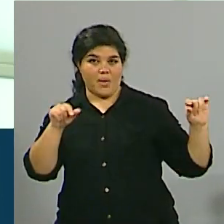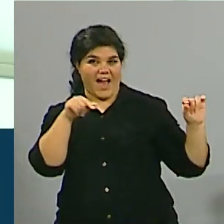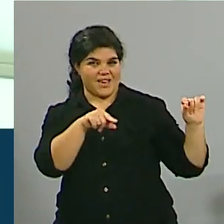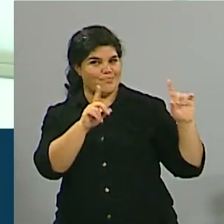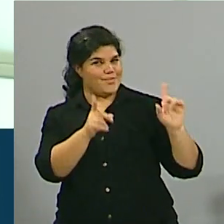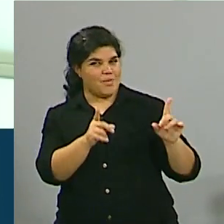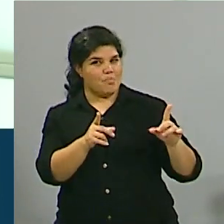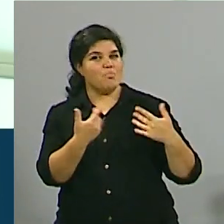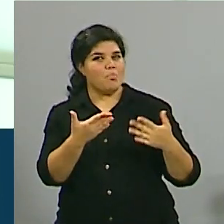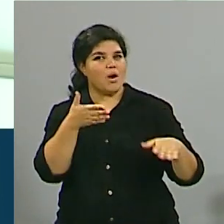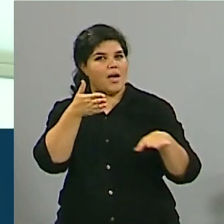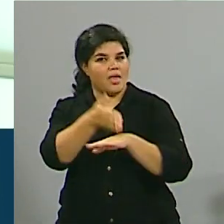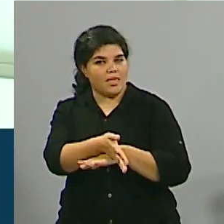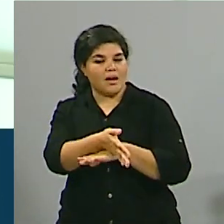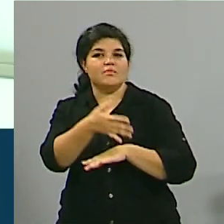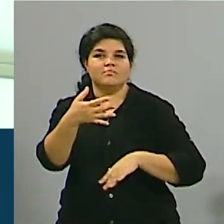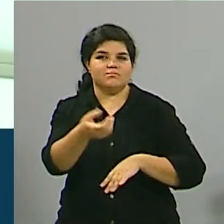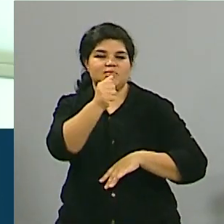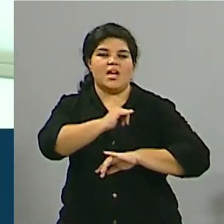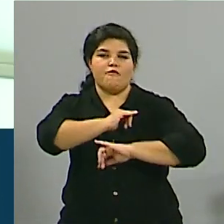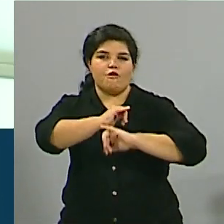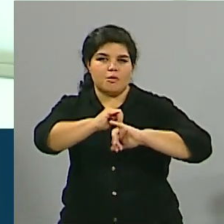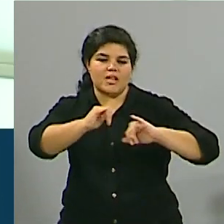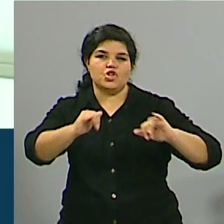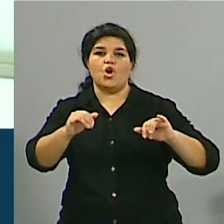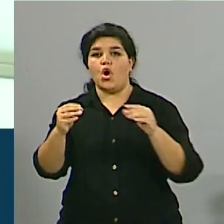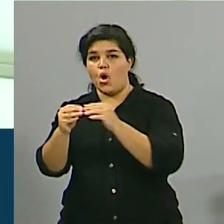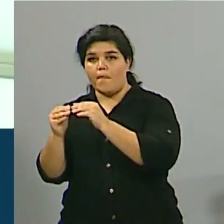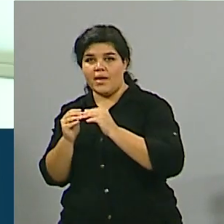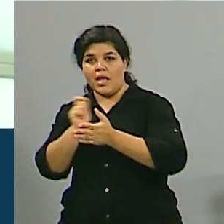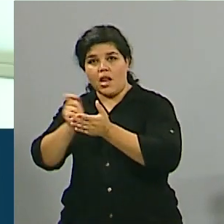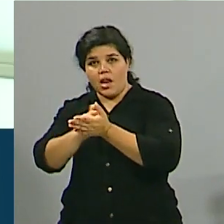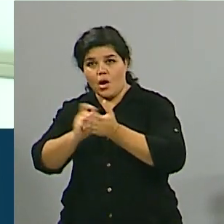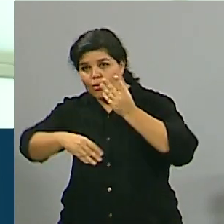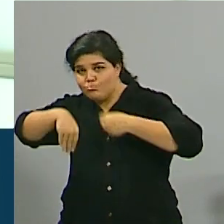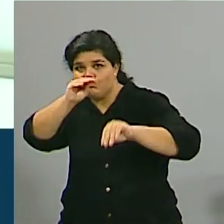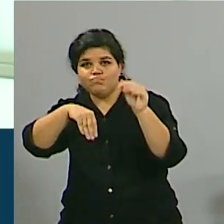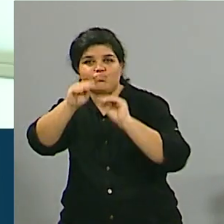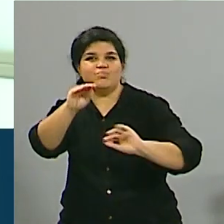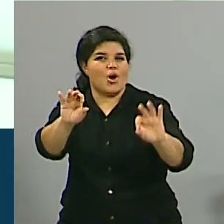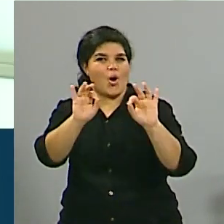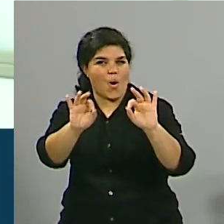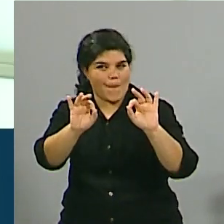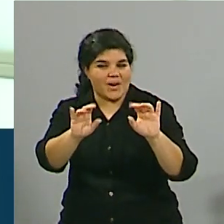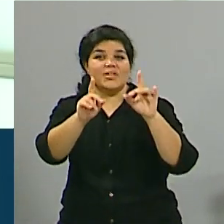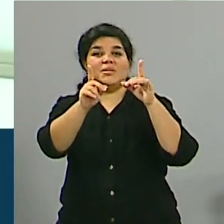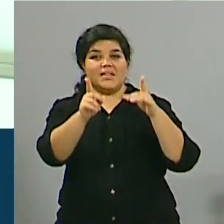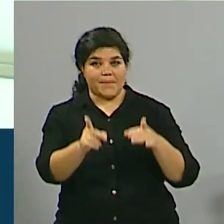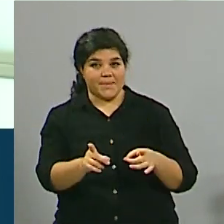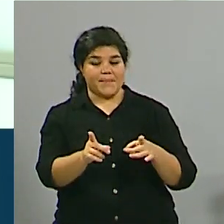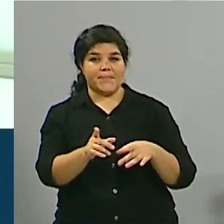www.unidiversidad.com.ar se pueden encontrar con la información que generan nuestros compañeros de nuestro sitio web, pero al mismo tiempo también